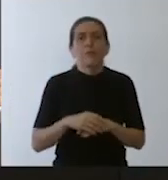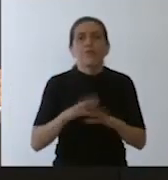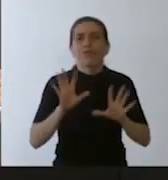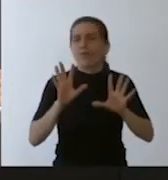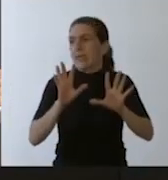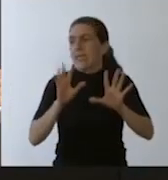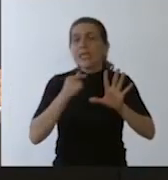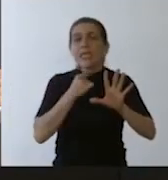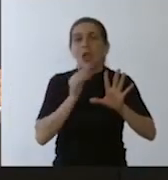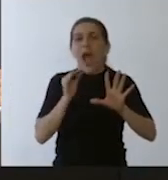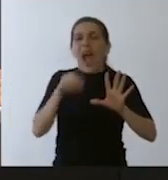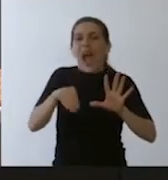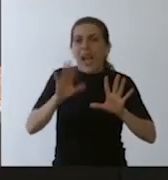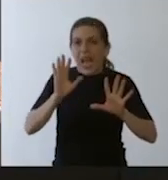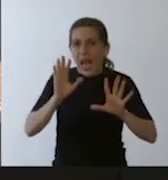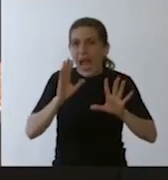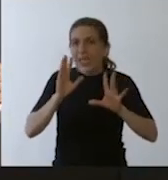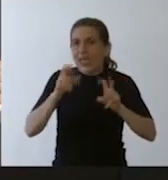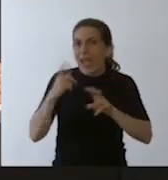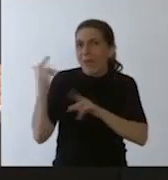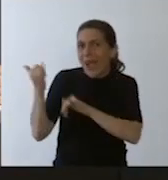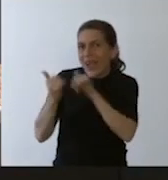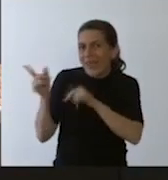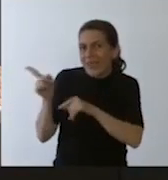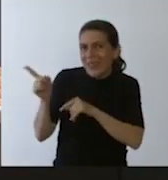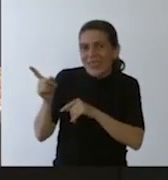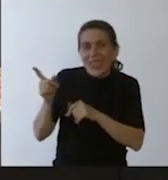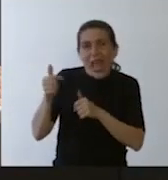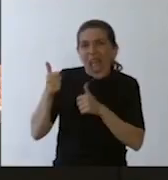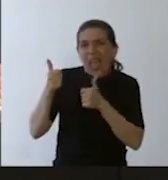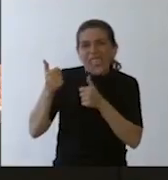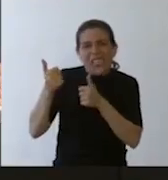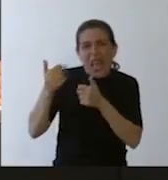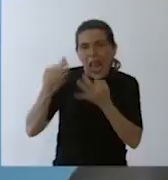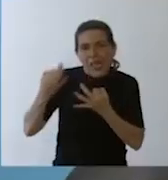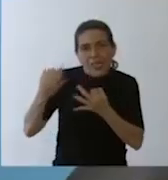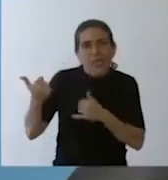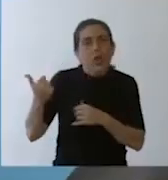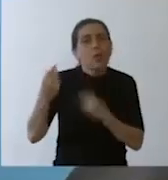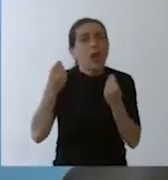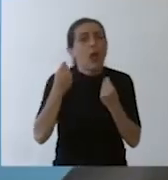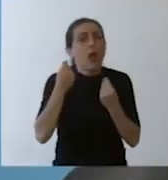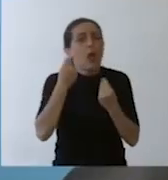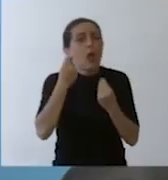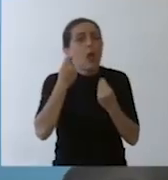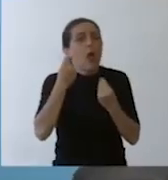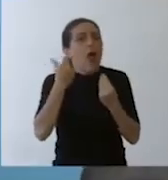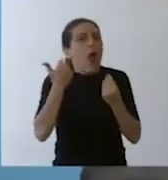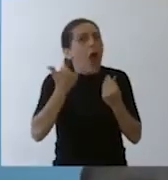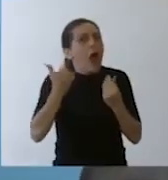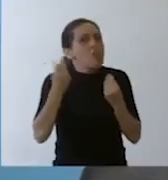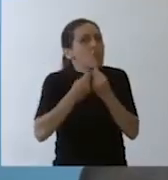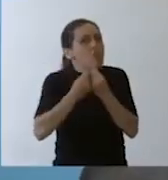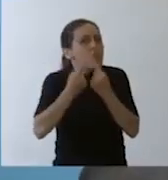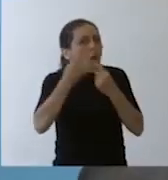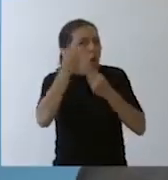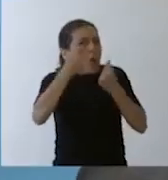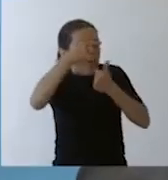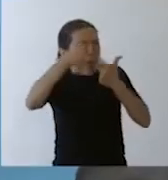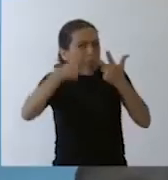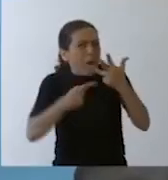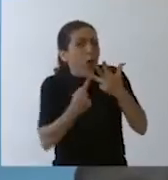una cosita al comentario que me parece excelente, porque una de las cosas que estamos muy preocupados es que